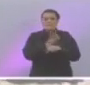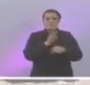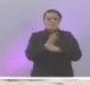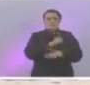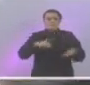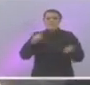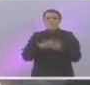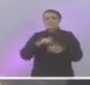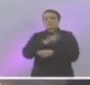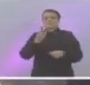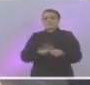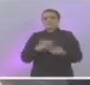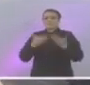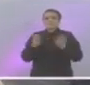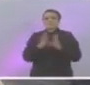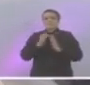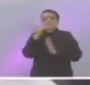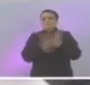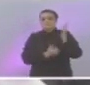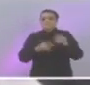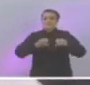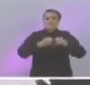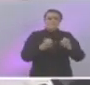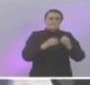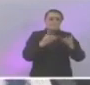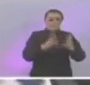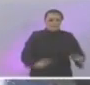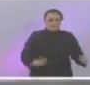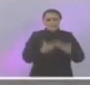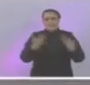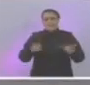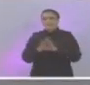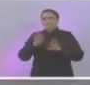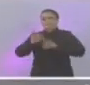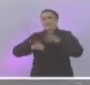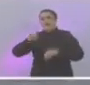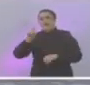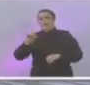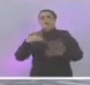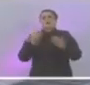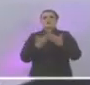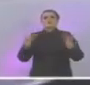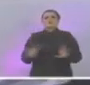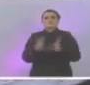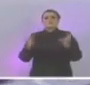áreas naturales, la reducción del uso de plásticos, el tratamiento y uso racional del agua y